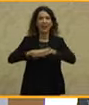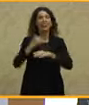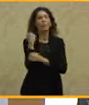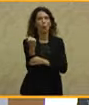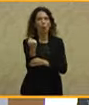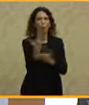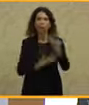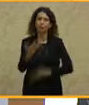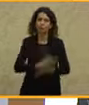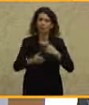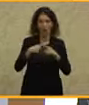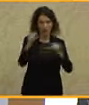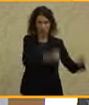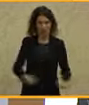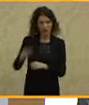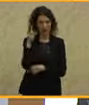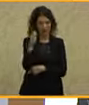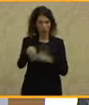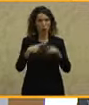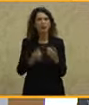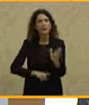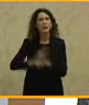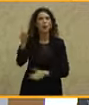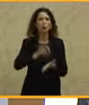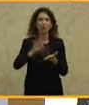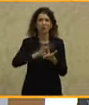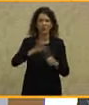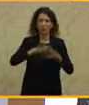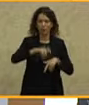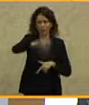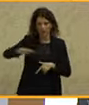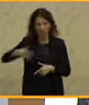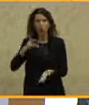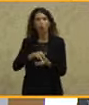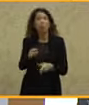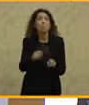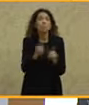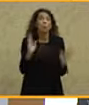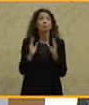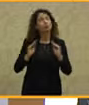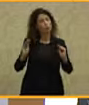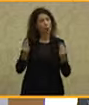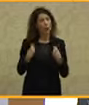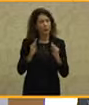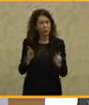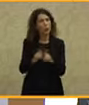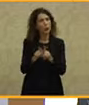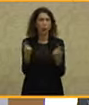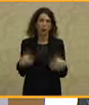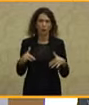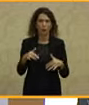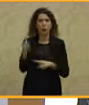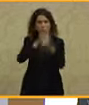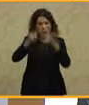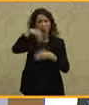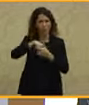apoyo mutuo, de defensa de derechos y de desarrollo de servicios para personas que, en un momento de su vida, se encuentran con el